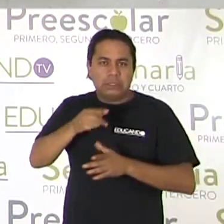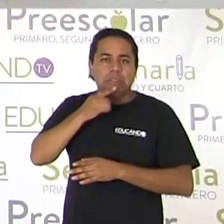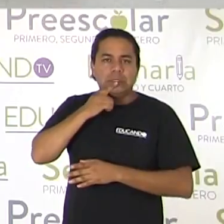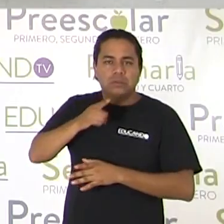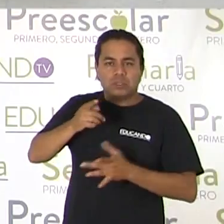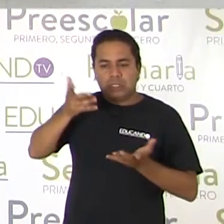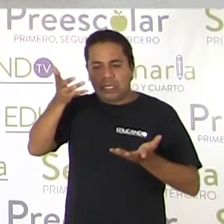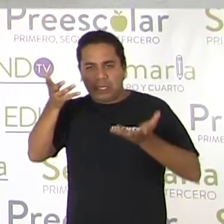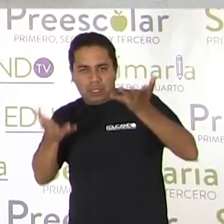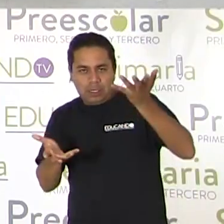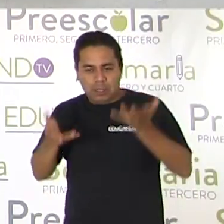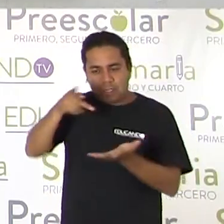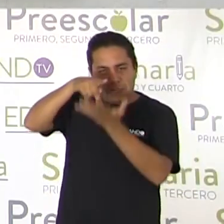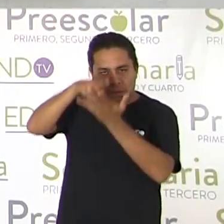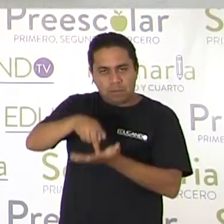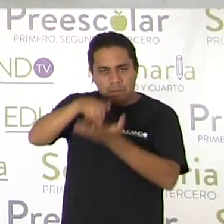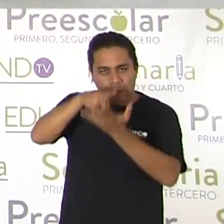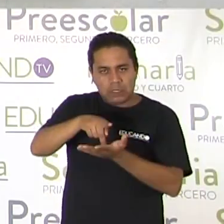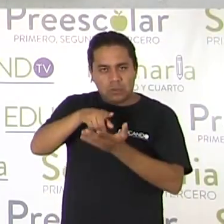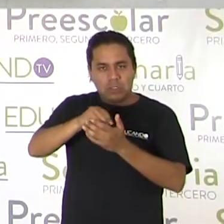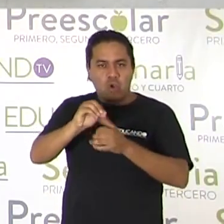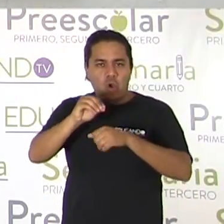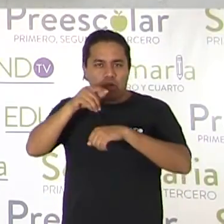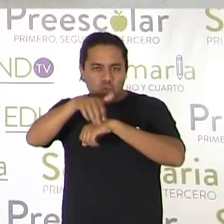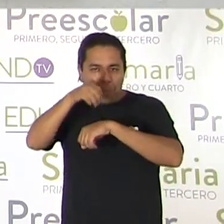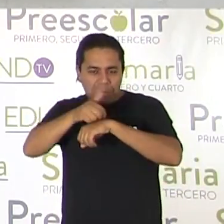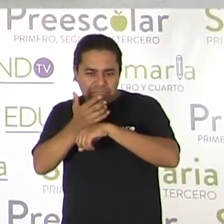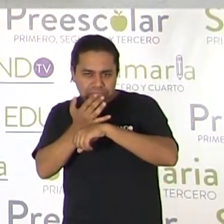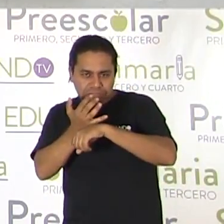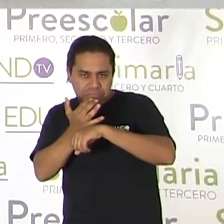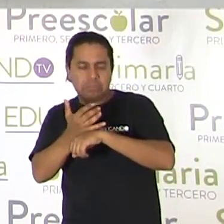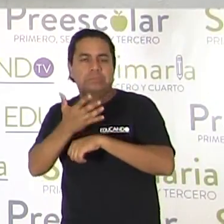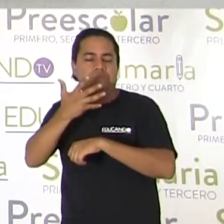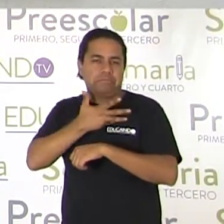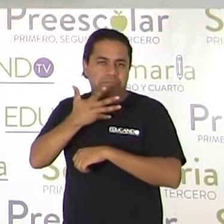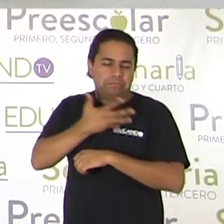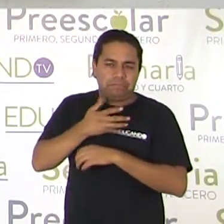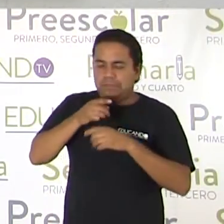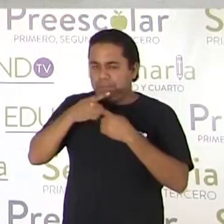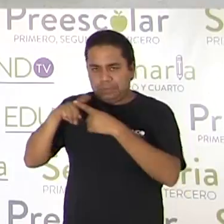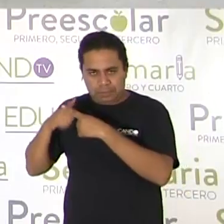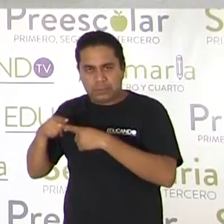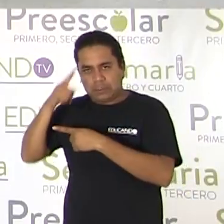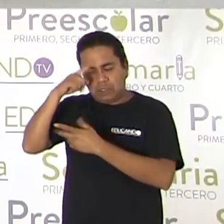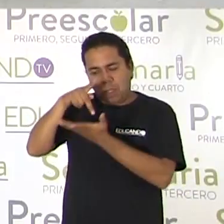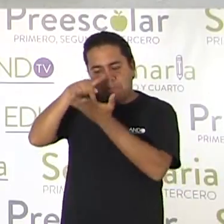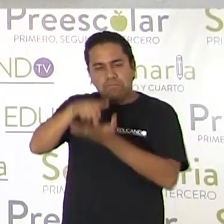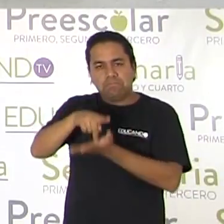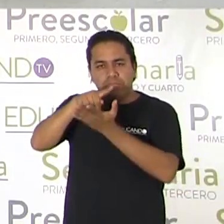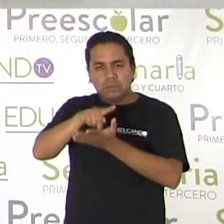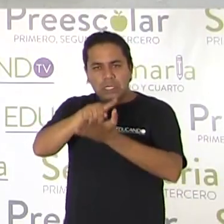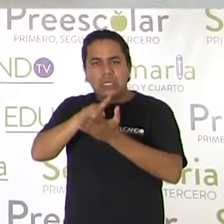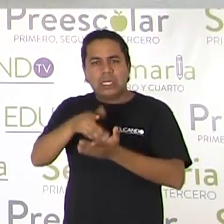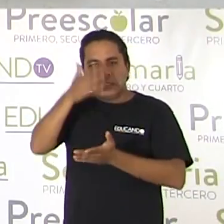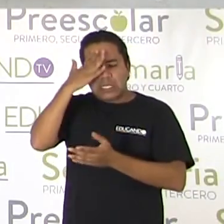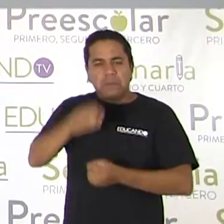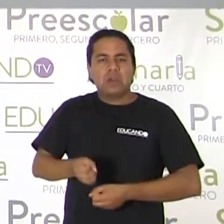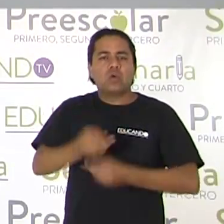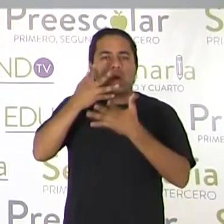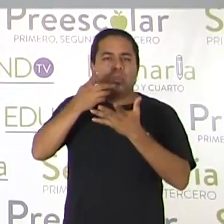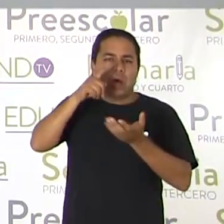básculas, ya sean básculas analógicas o también electrónicas, con las cuales calculan o miden